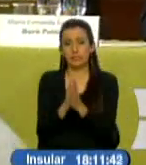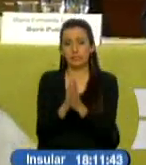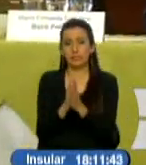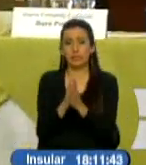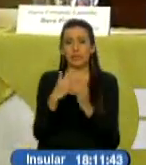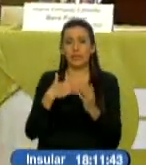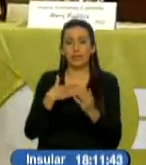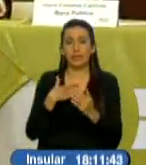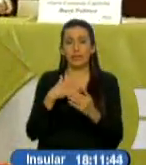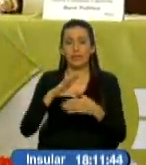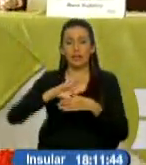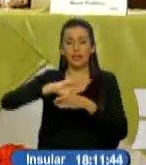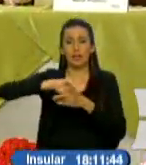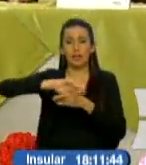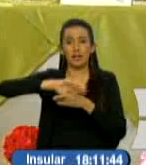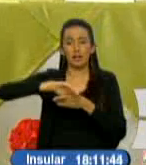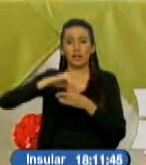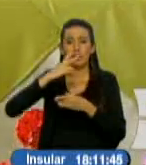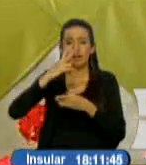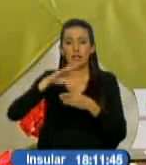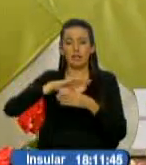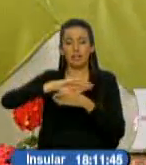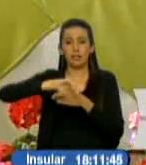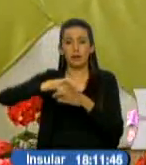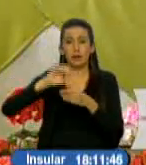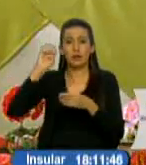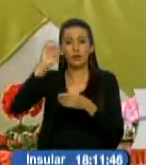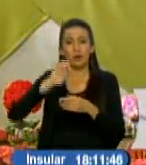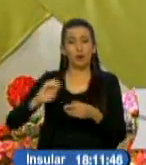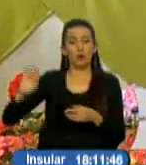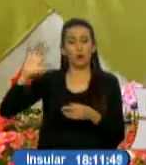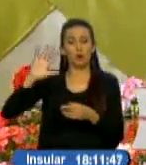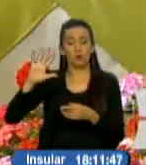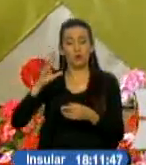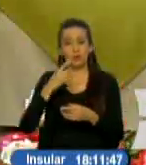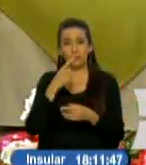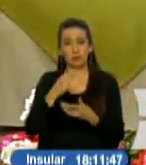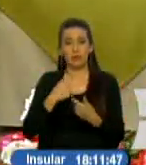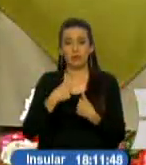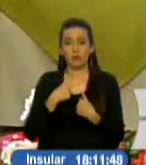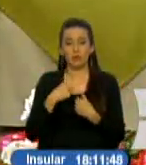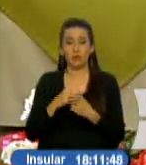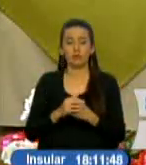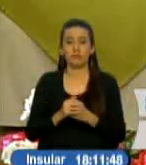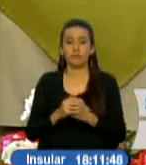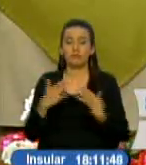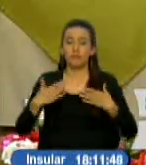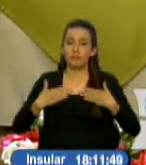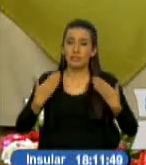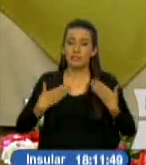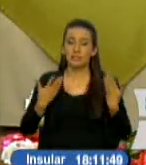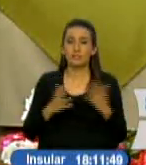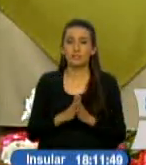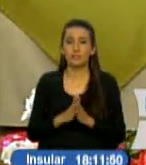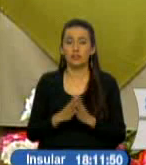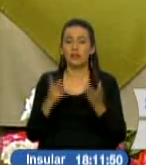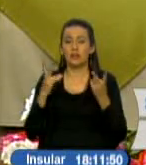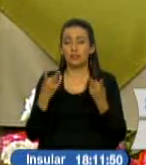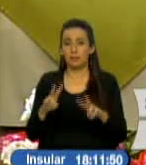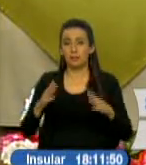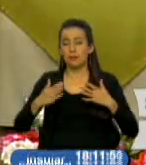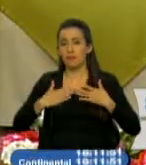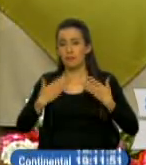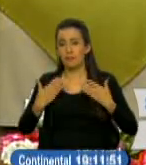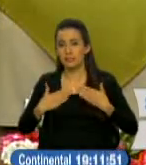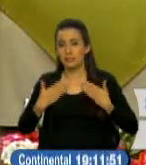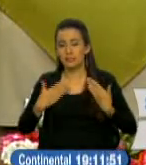Unión Europea, soy la embajadora de la Unión Europea, por los resultados de las elecciones. Felicitarle en nombre de mi presidente François